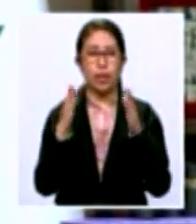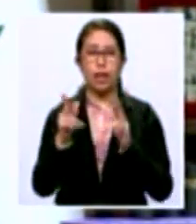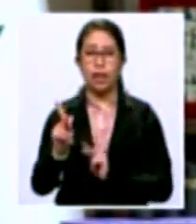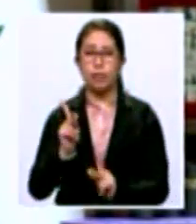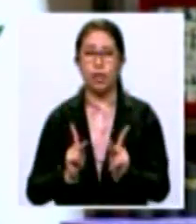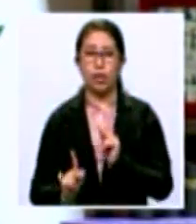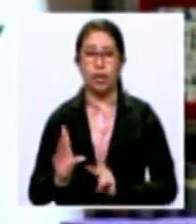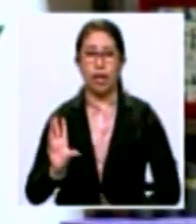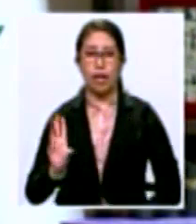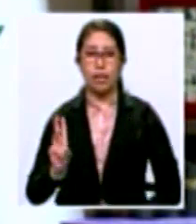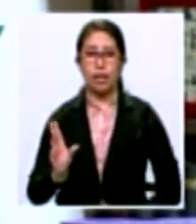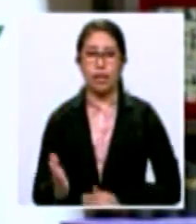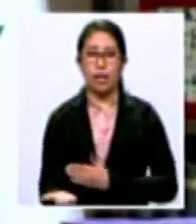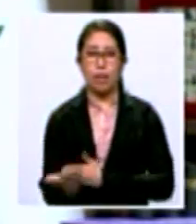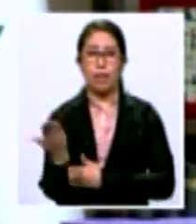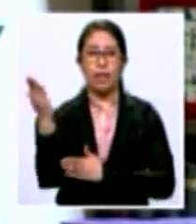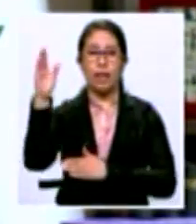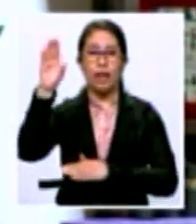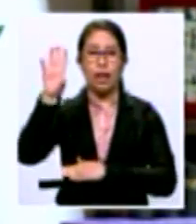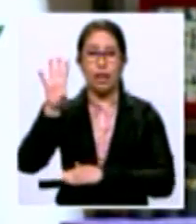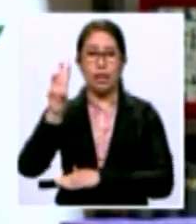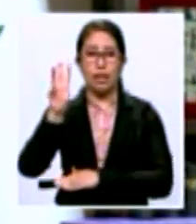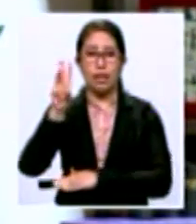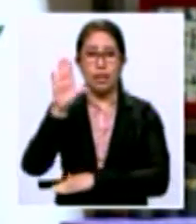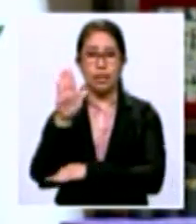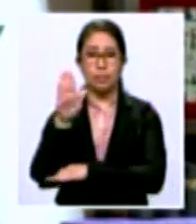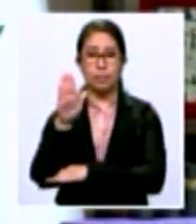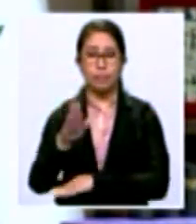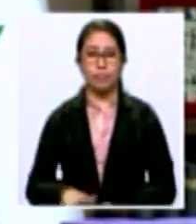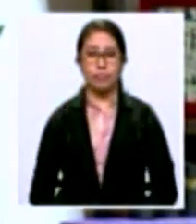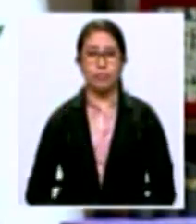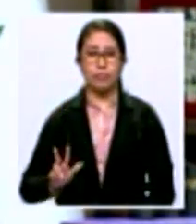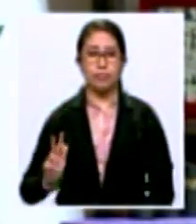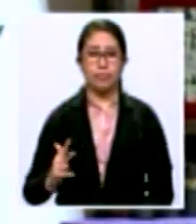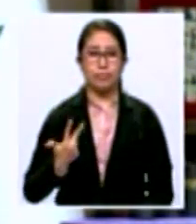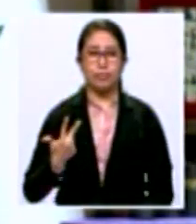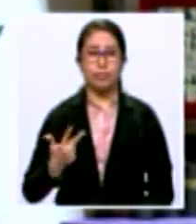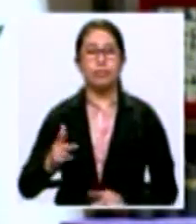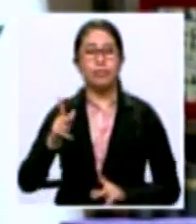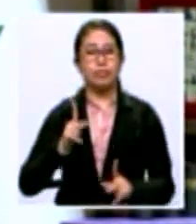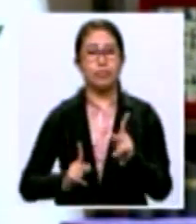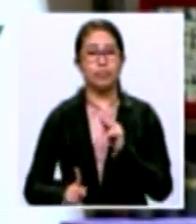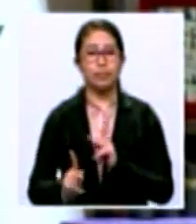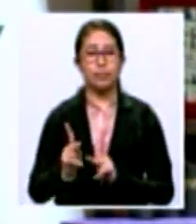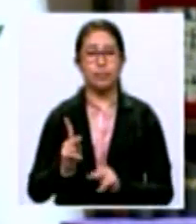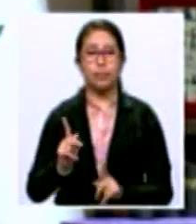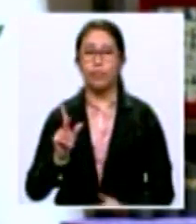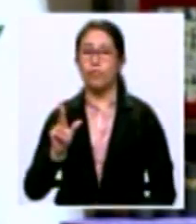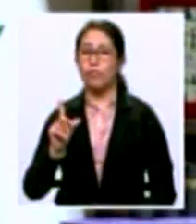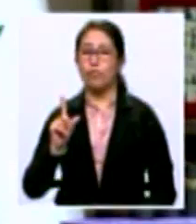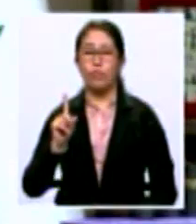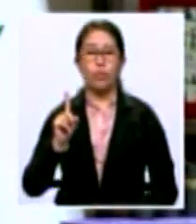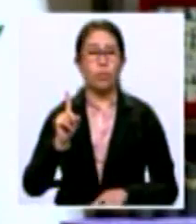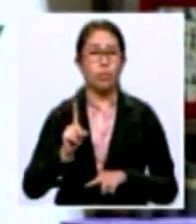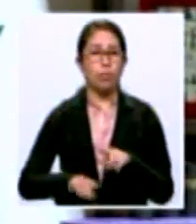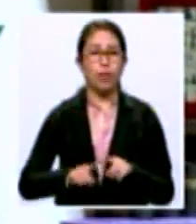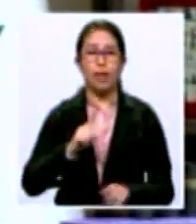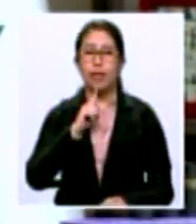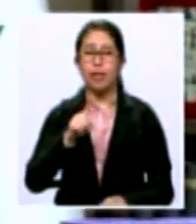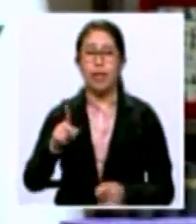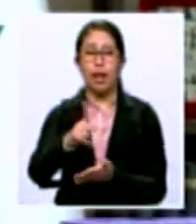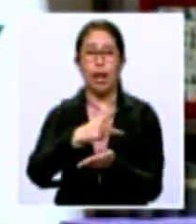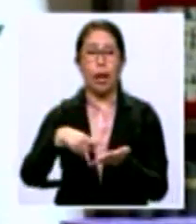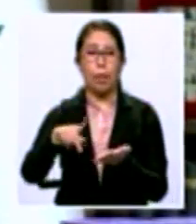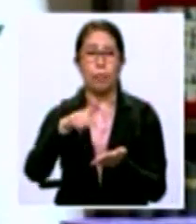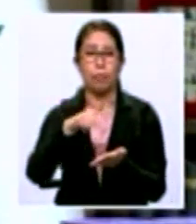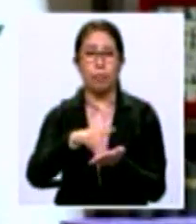serán de 6 de la mañana a 6 de la tarde. Número 3, la gente no podrá estar en espacios públicos